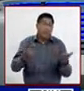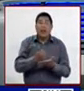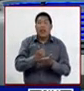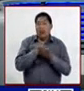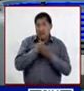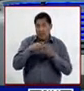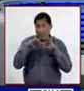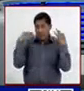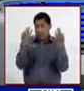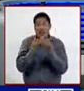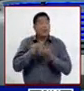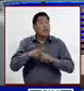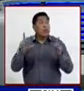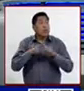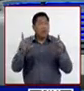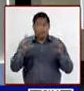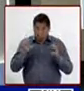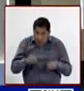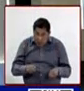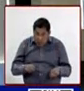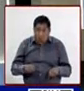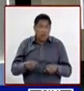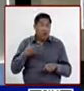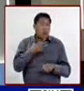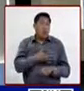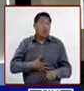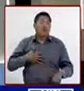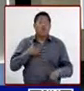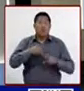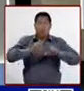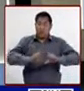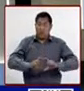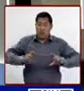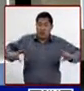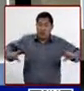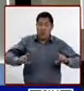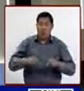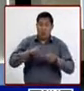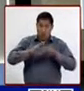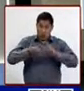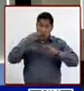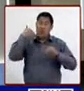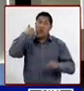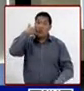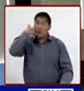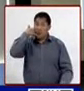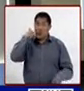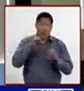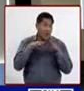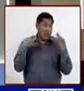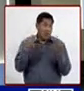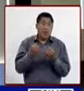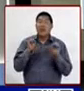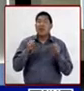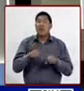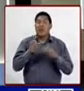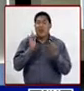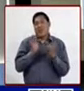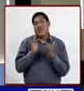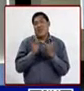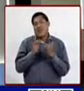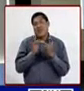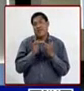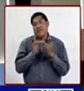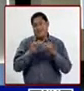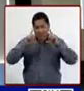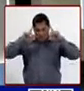ayuda para esta familia. De todas formas, si podemos colocar nuevamente ese número, por favor, el número telefónico de esta familia, para que usted también pueda contactarse con